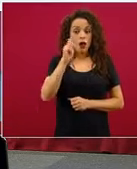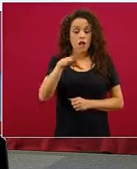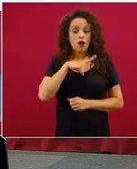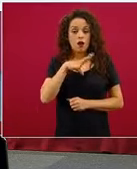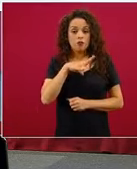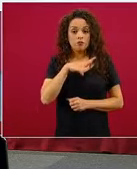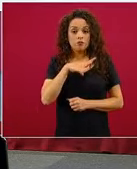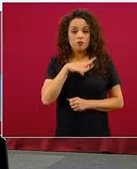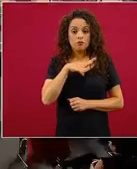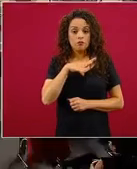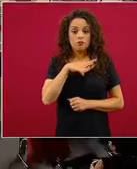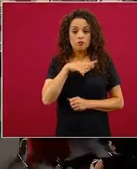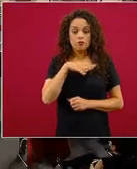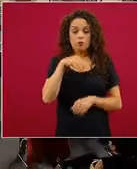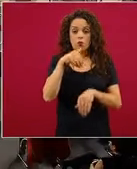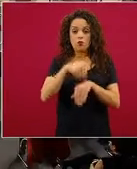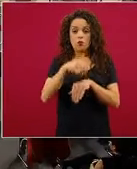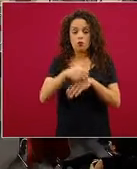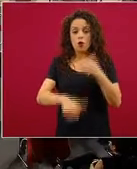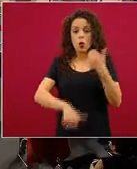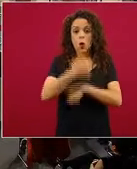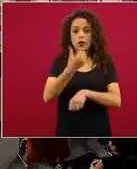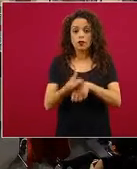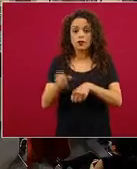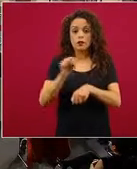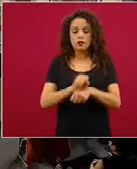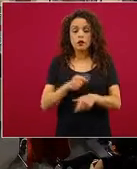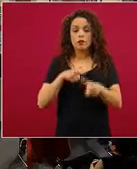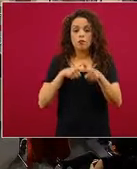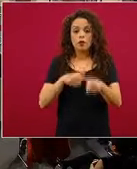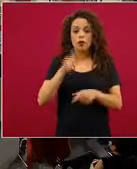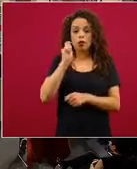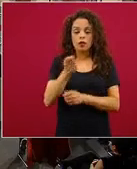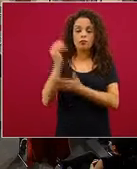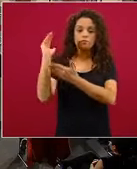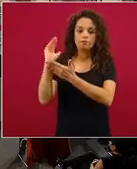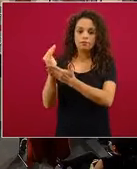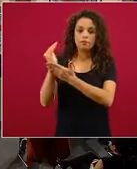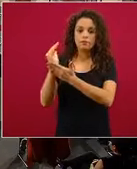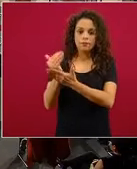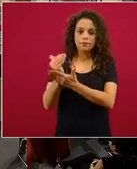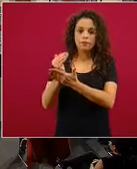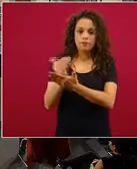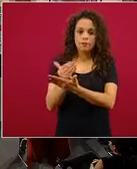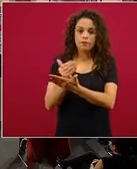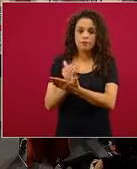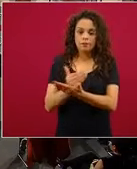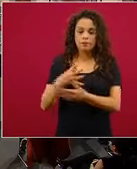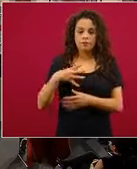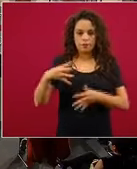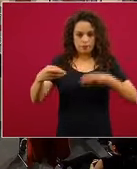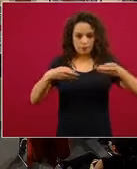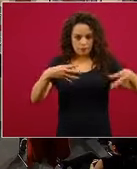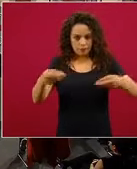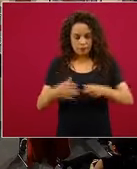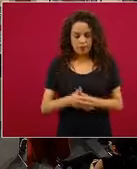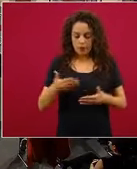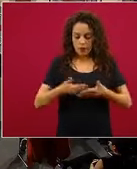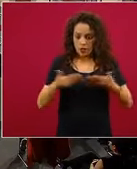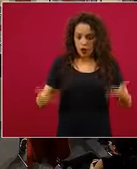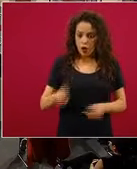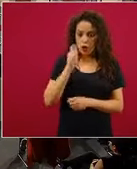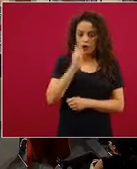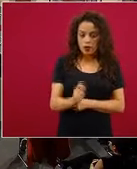la 11ª semana en la cual continúa una tendencia descendente. Para el día de hoy es de